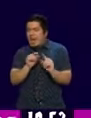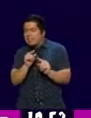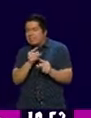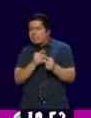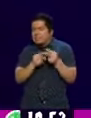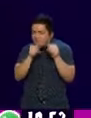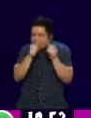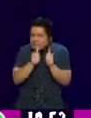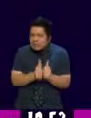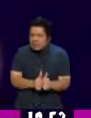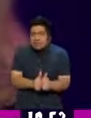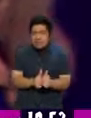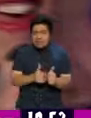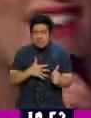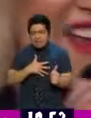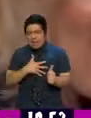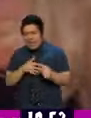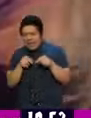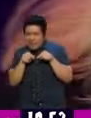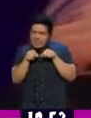está, me